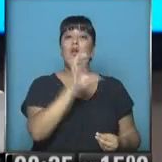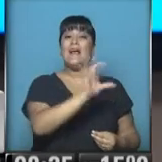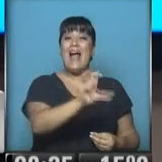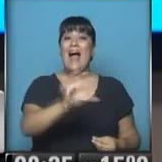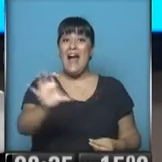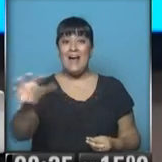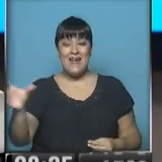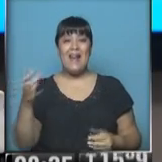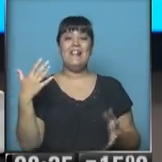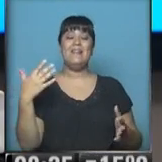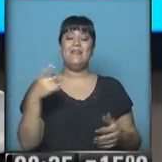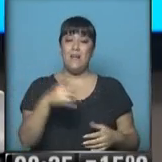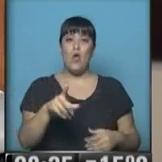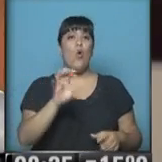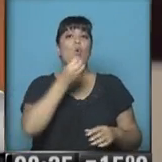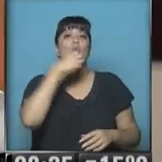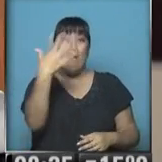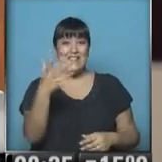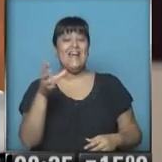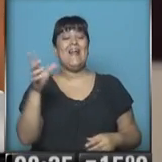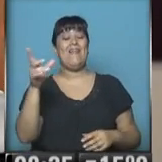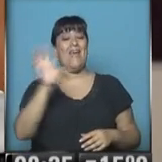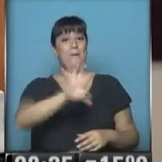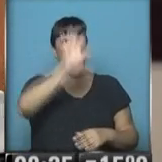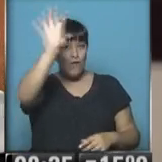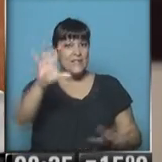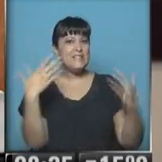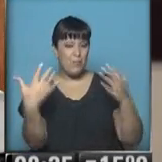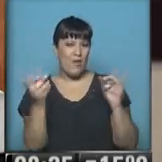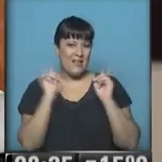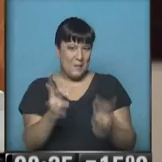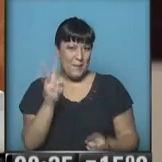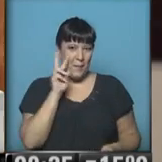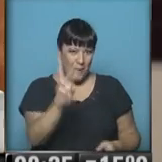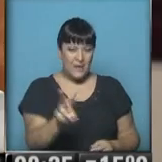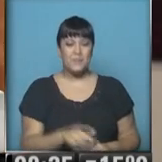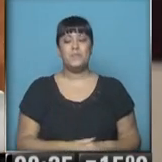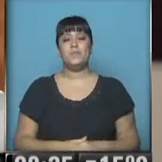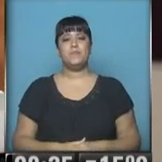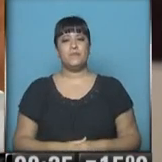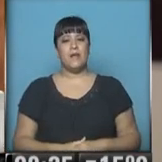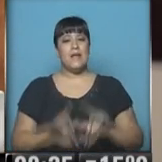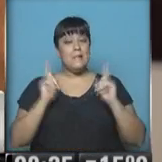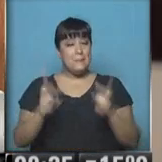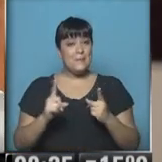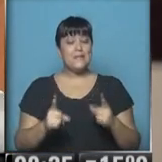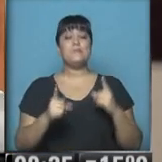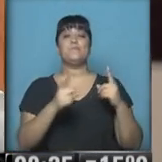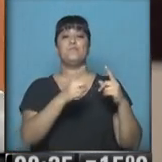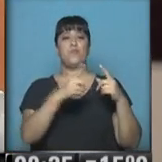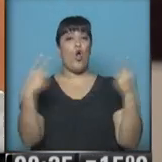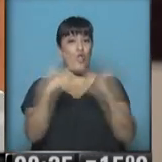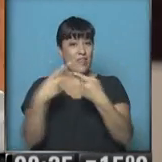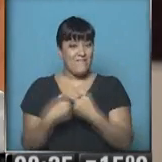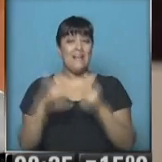para que cualquier repetidora del interior tenga el acceso libre para para transmitirlo en esos debates Usted dice que hay sectores de la